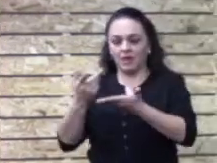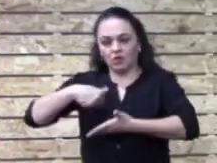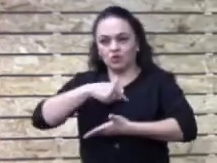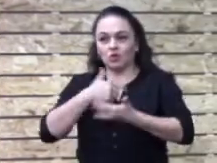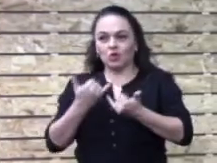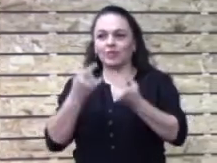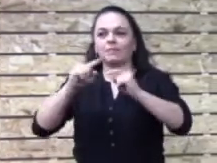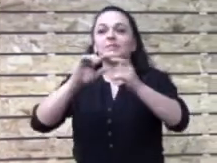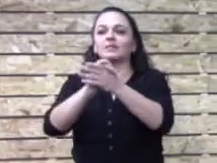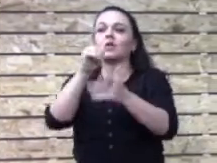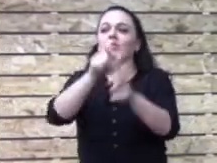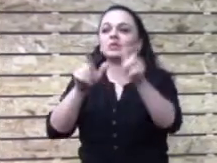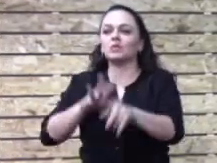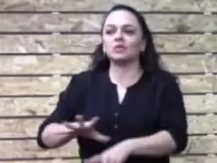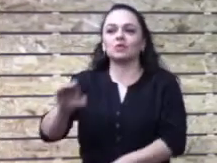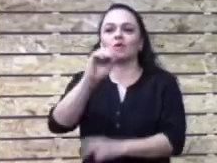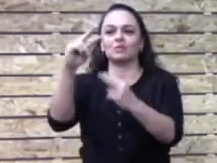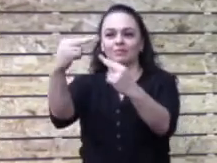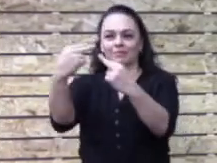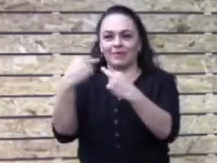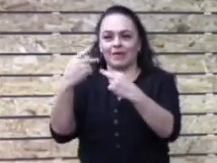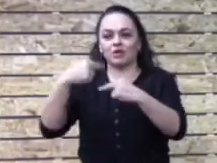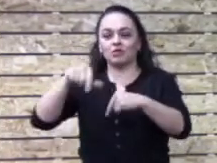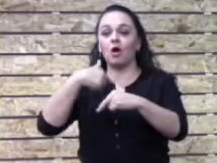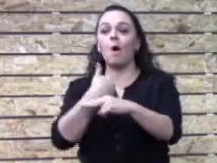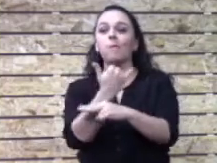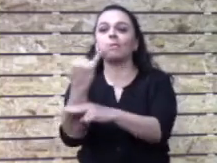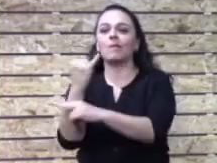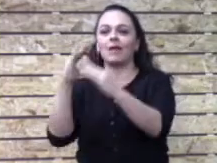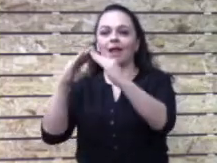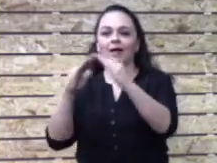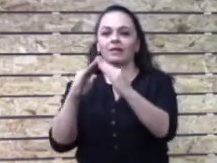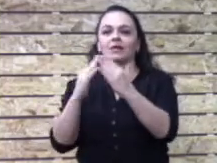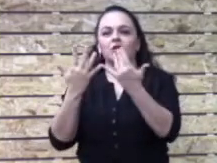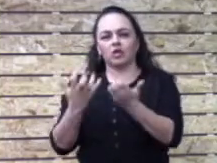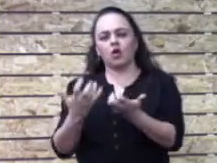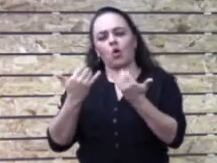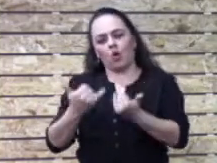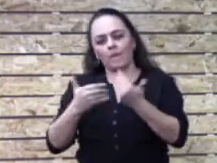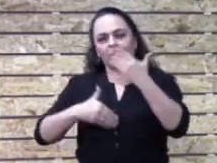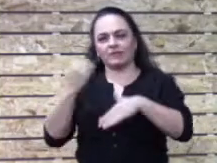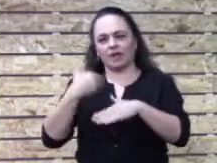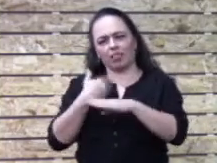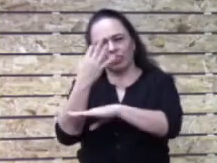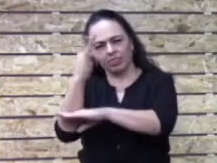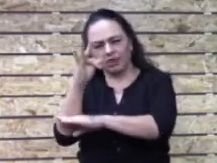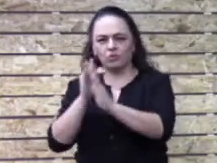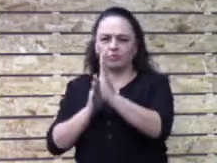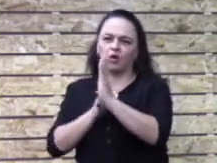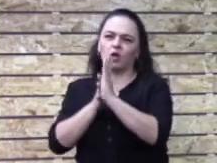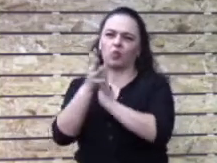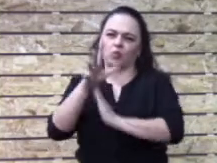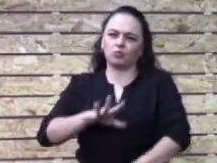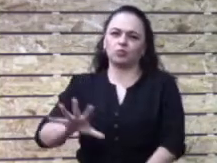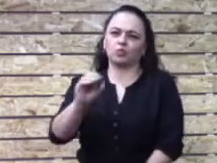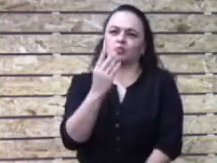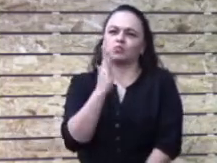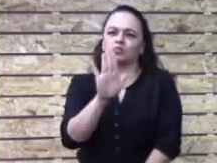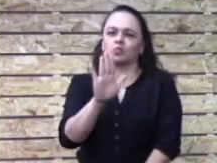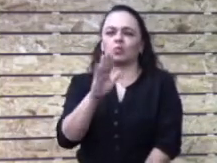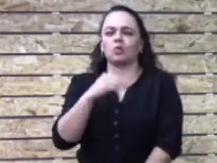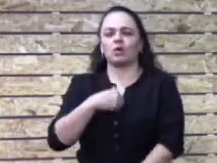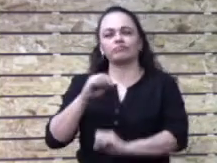antes de comenzar, realmente presentarlo como un testimonio. La verdad, es un testimonio para la gloria del